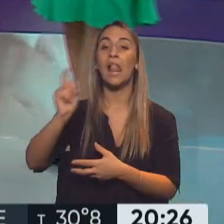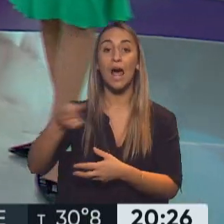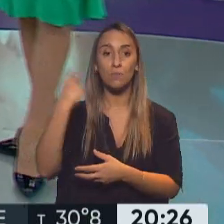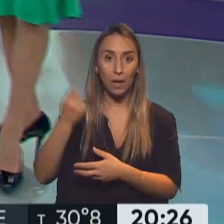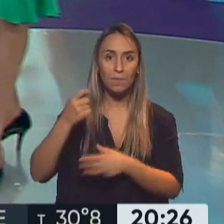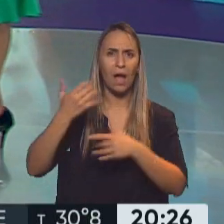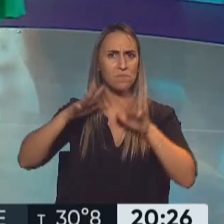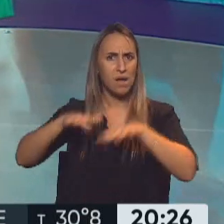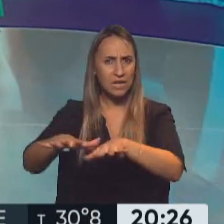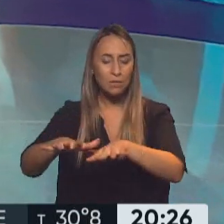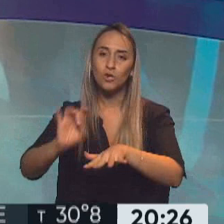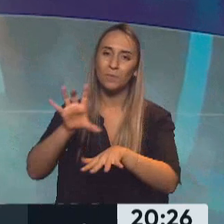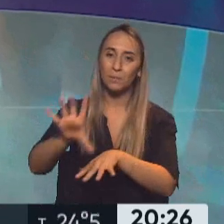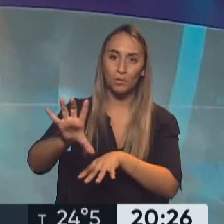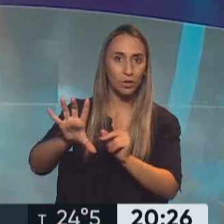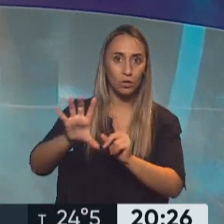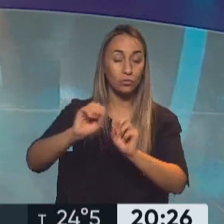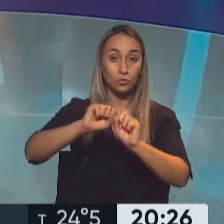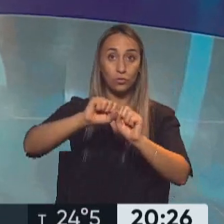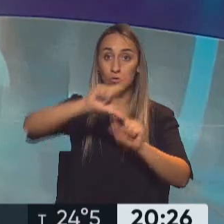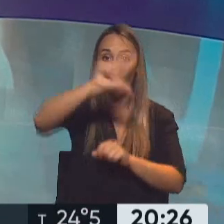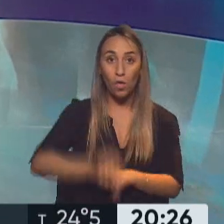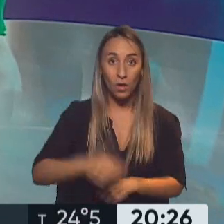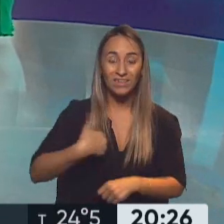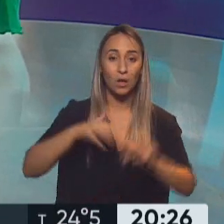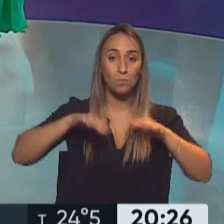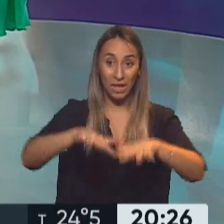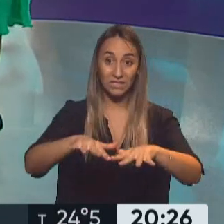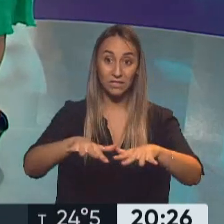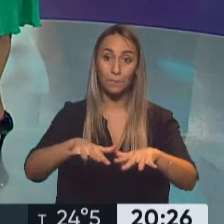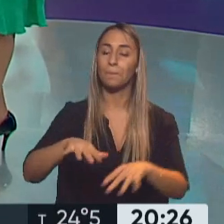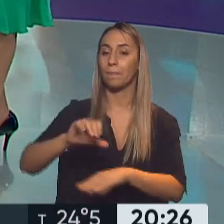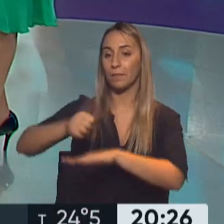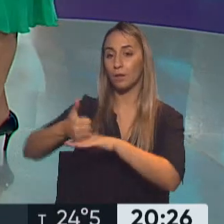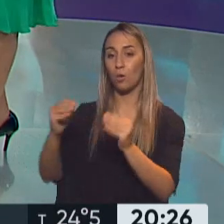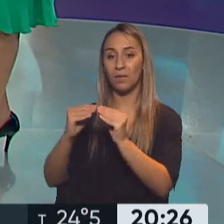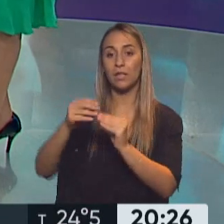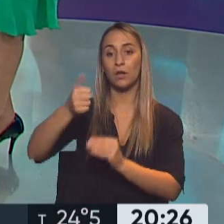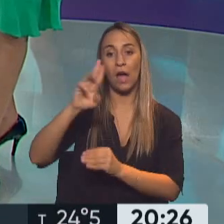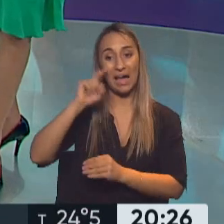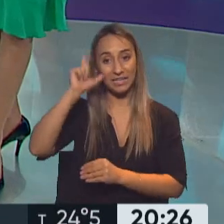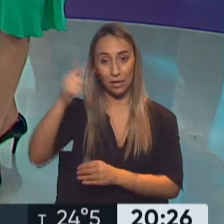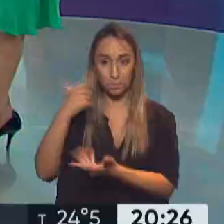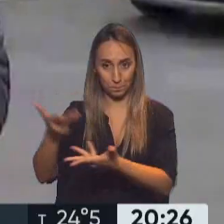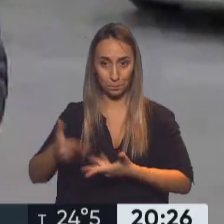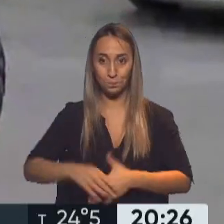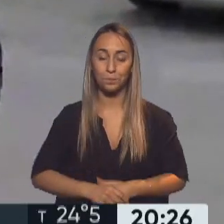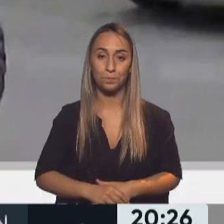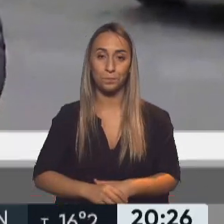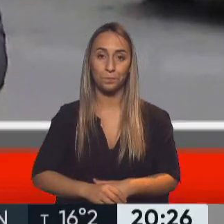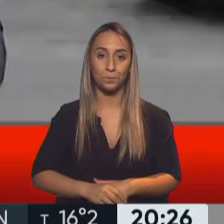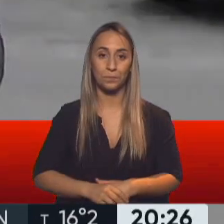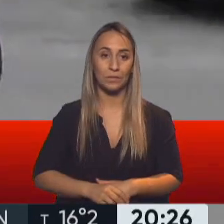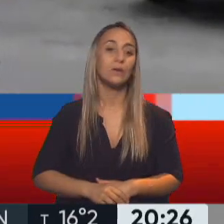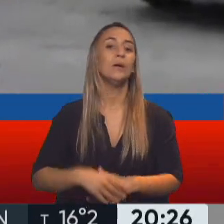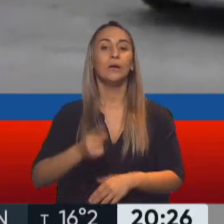en todo el país, también aquí en CABA. Empiezan a congregarse, allí en La Pampa, así donde está Daniela Ayala y este equipo de Televisión Pública que nos envía este informe. Dale.